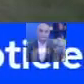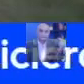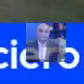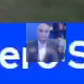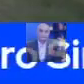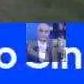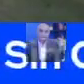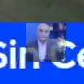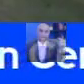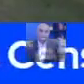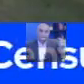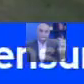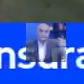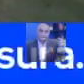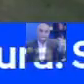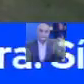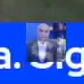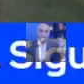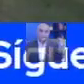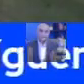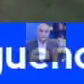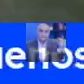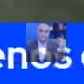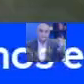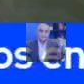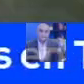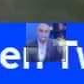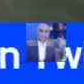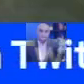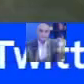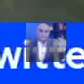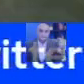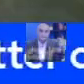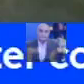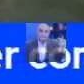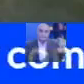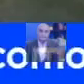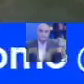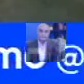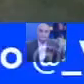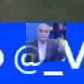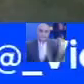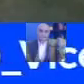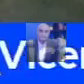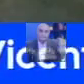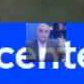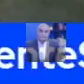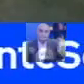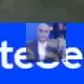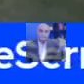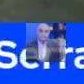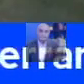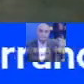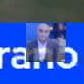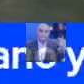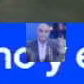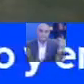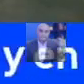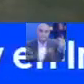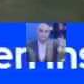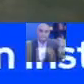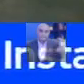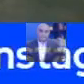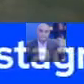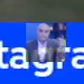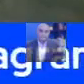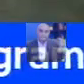contratación de los médicos cubanos, pero pues no quieren entender lo que no quieren entender. Como en su momento, y lo dice bien